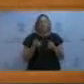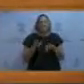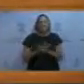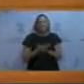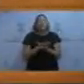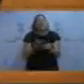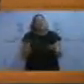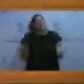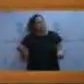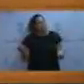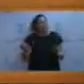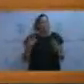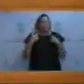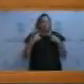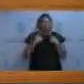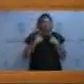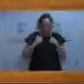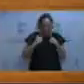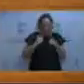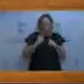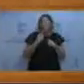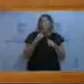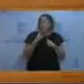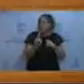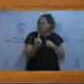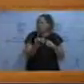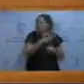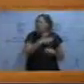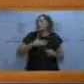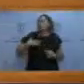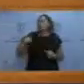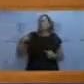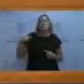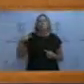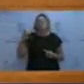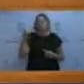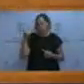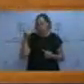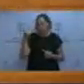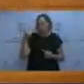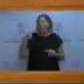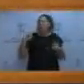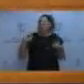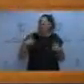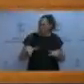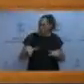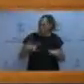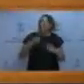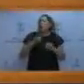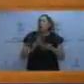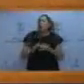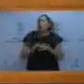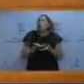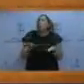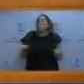yo lo primero que quiero decirle, señora consejera, ya ha tardado usted en perder la confianza del gerente